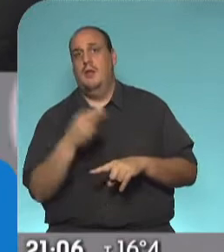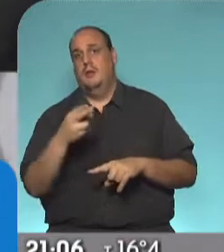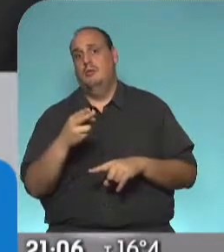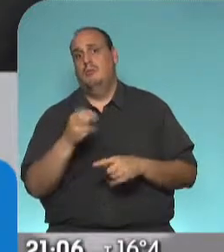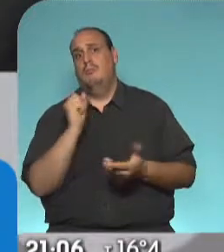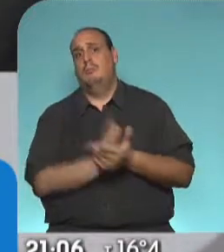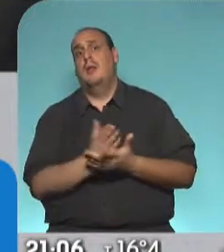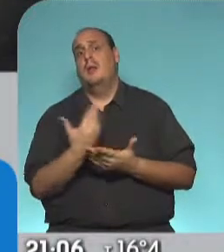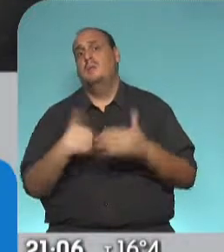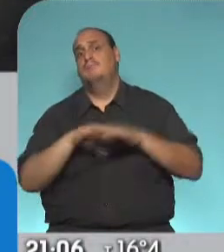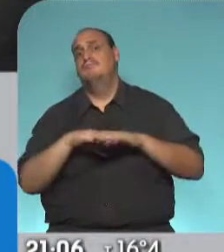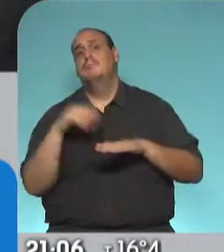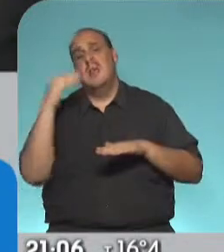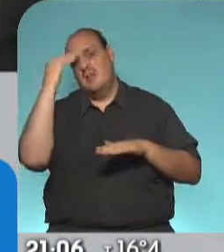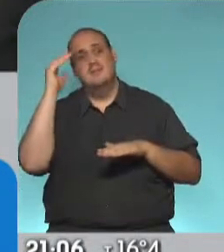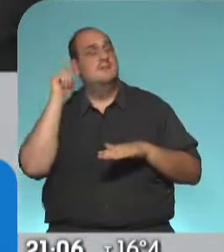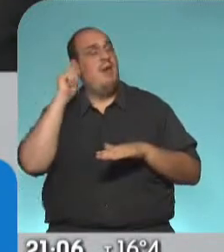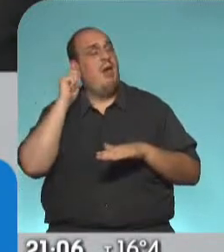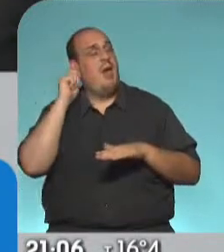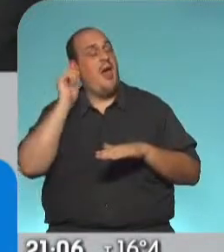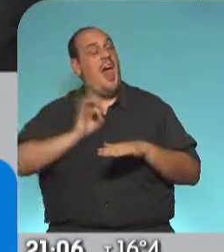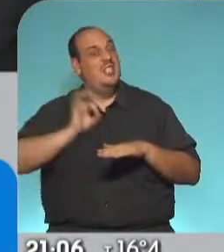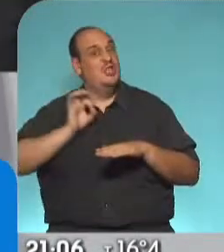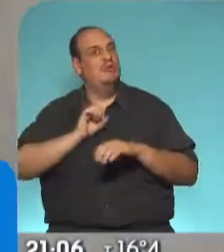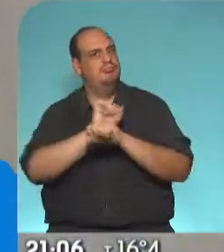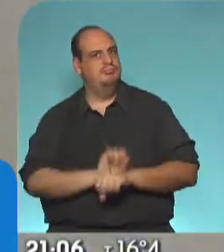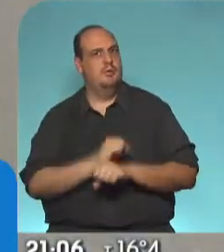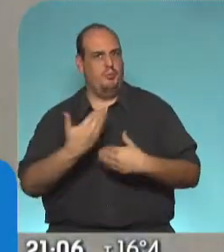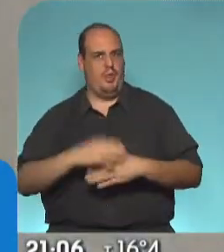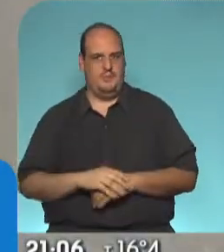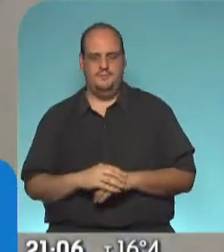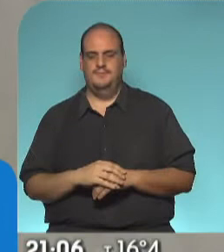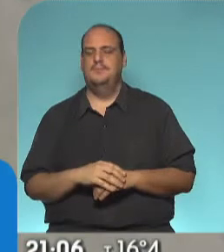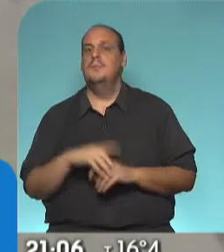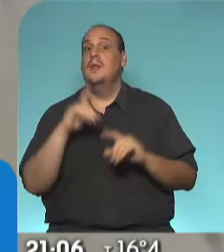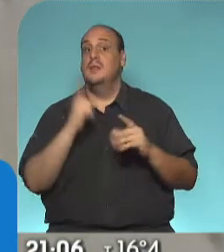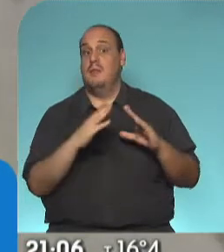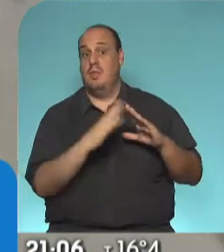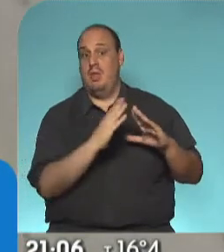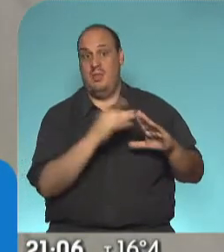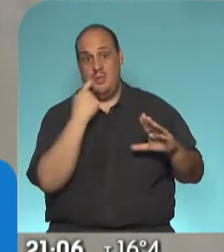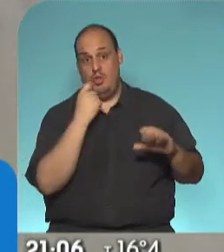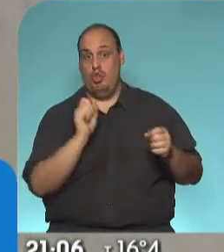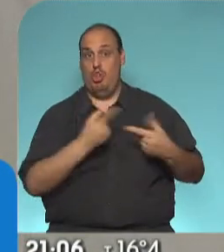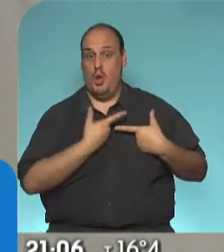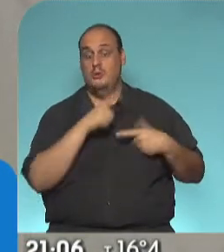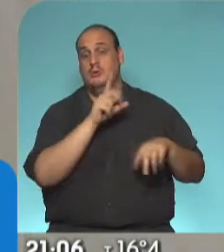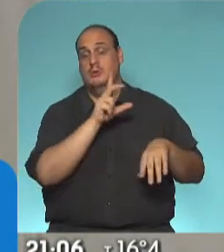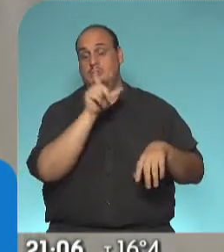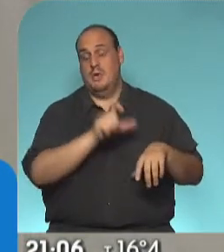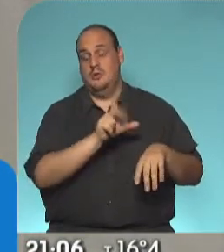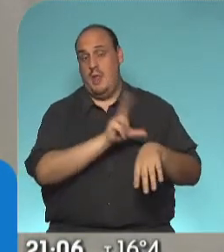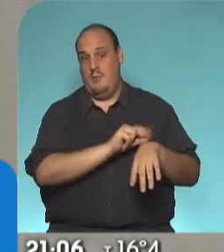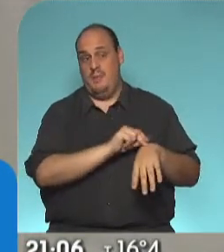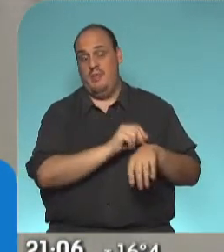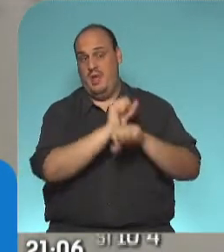prisión. Doctor, ustedes van a pedir además la detención de los dueños del geriátrico y de la médica responsable. Así es,